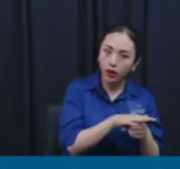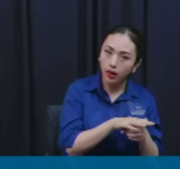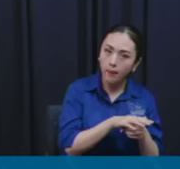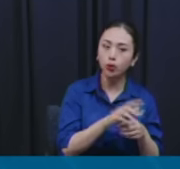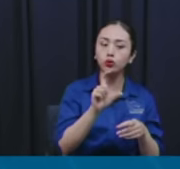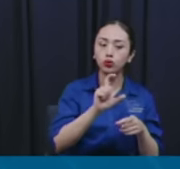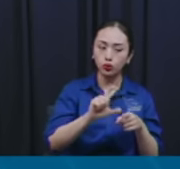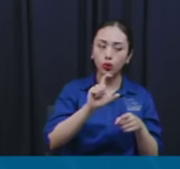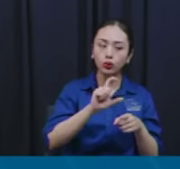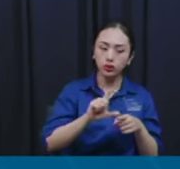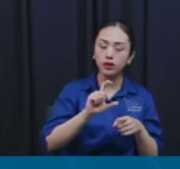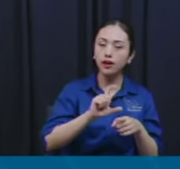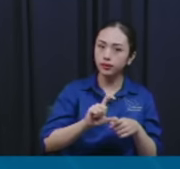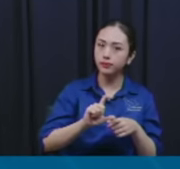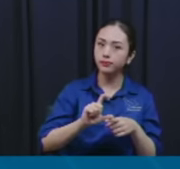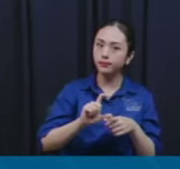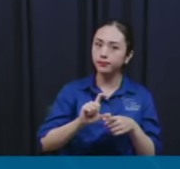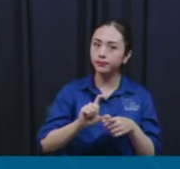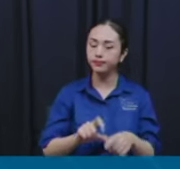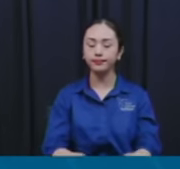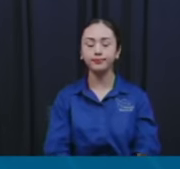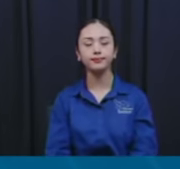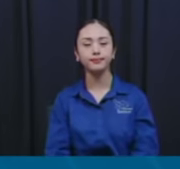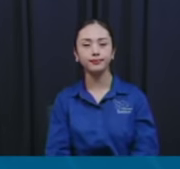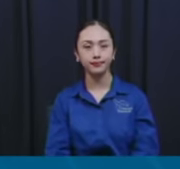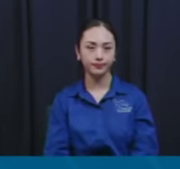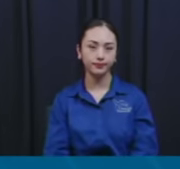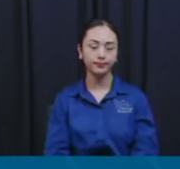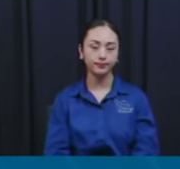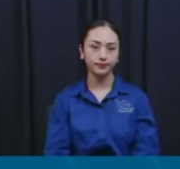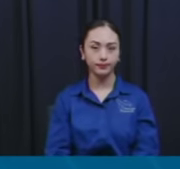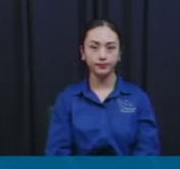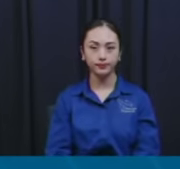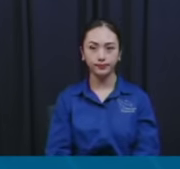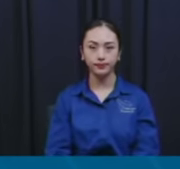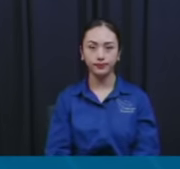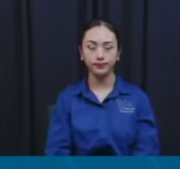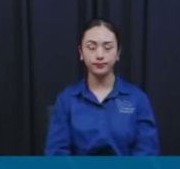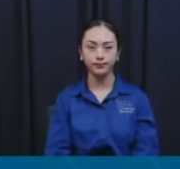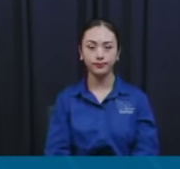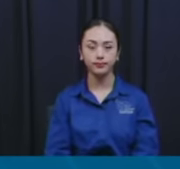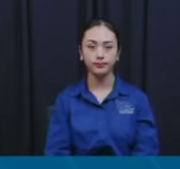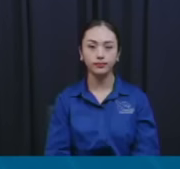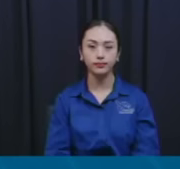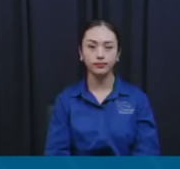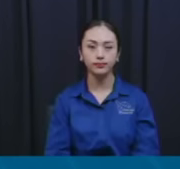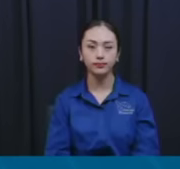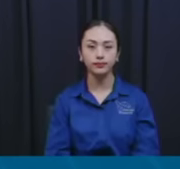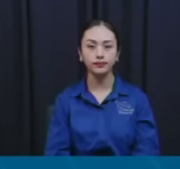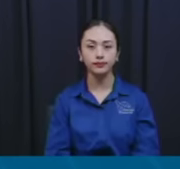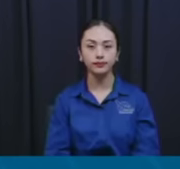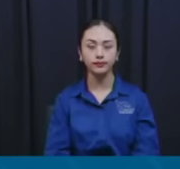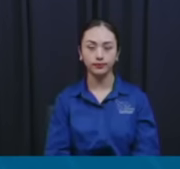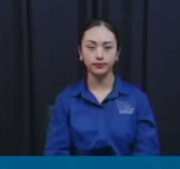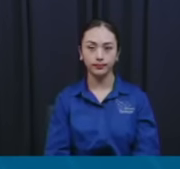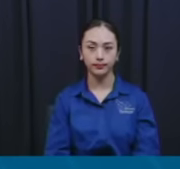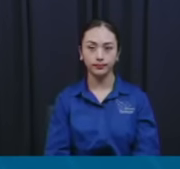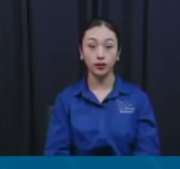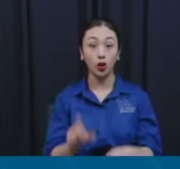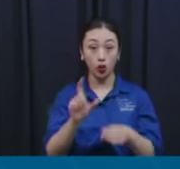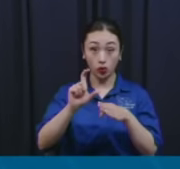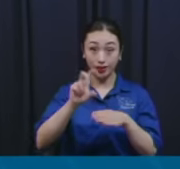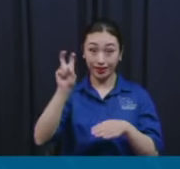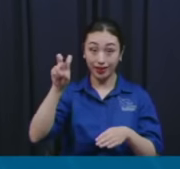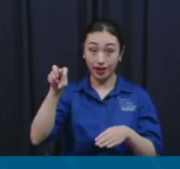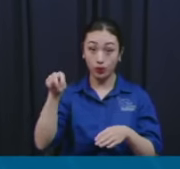eso no esos Cómo es que se les llaman acumuladores les llama y no tical pero guarda hay cosas que se tienen